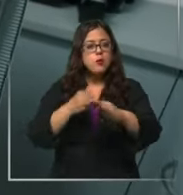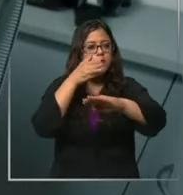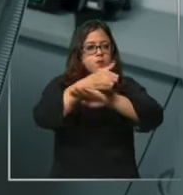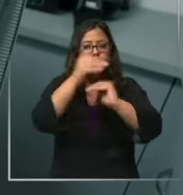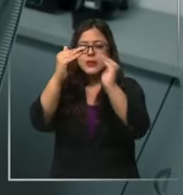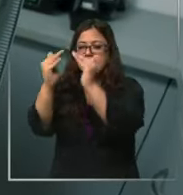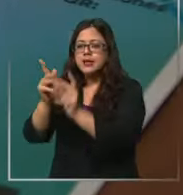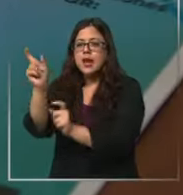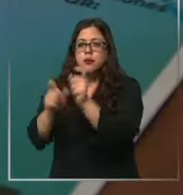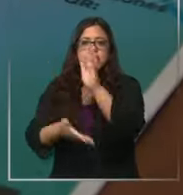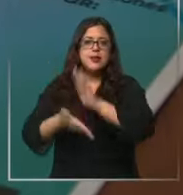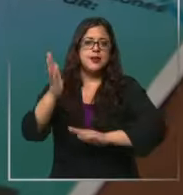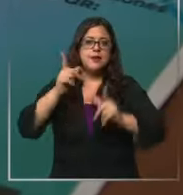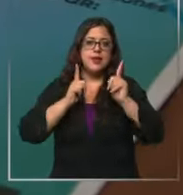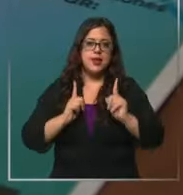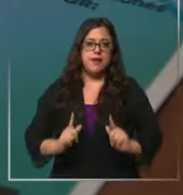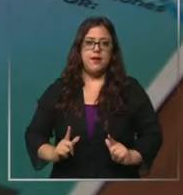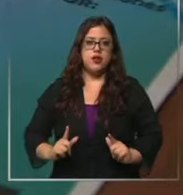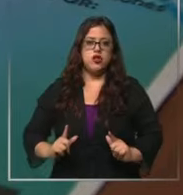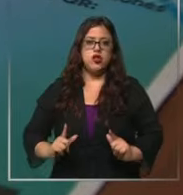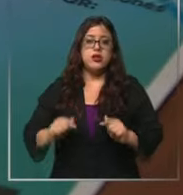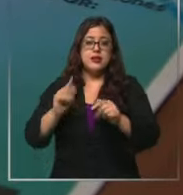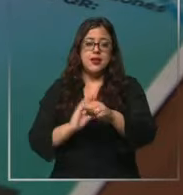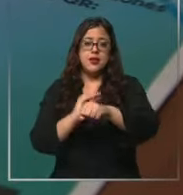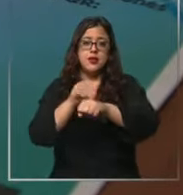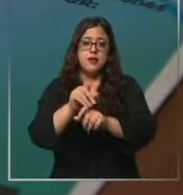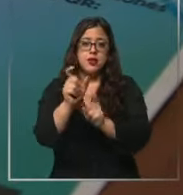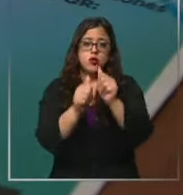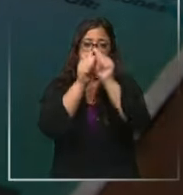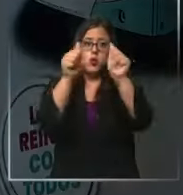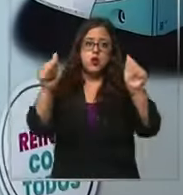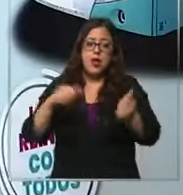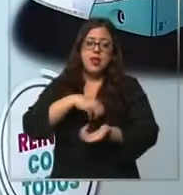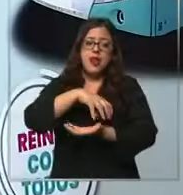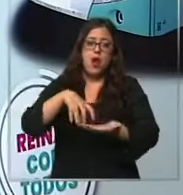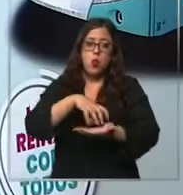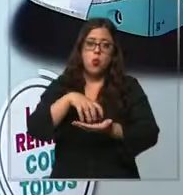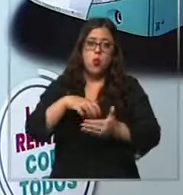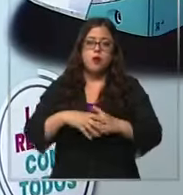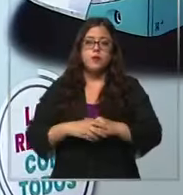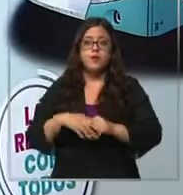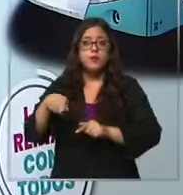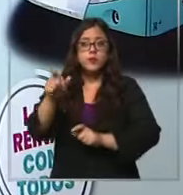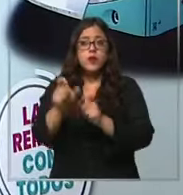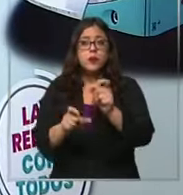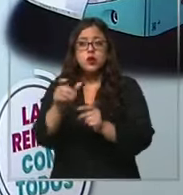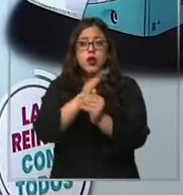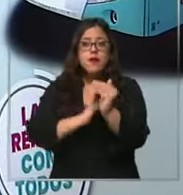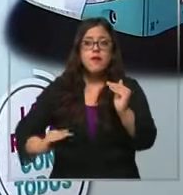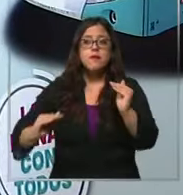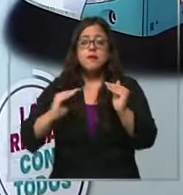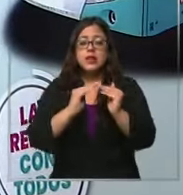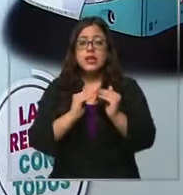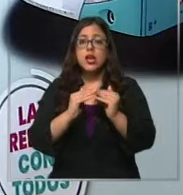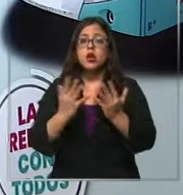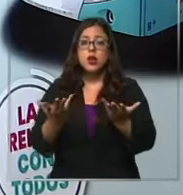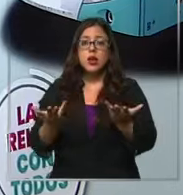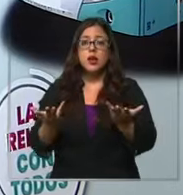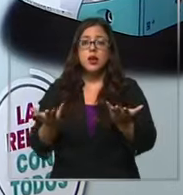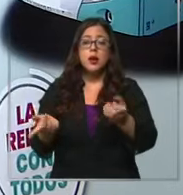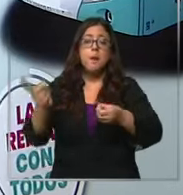de los vecinos que salen de vacaciones y que dan aviso a las autoridades comunales. Que consiste en que los vecinos se